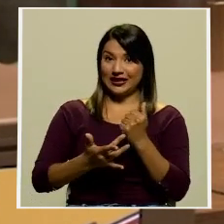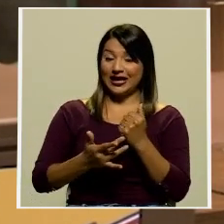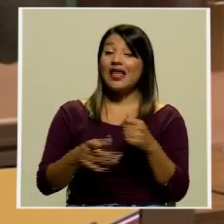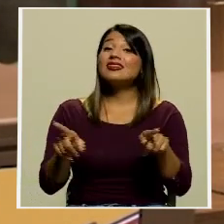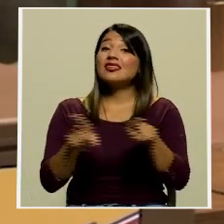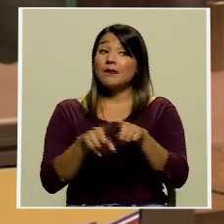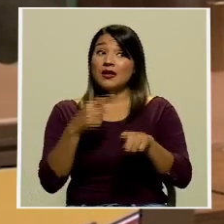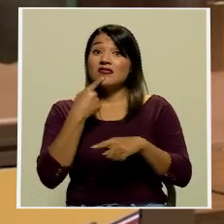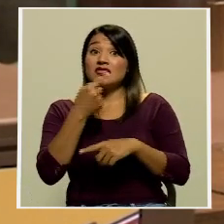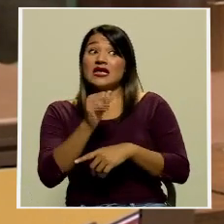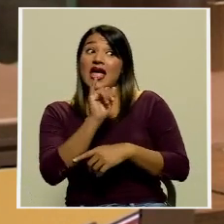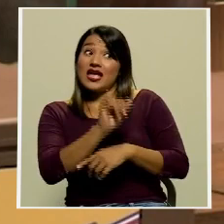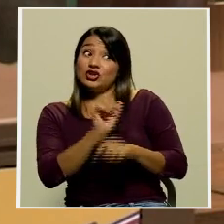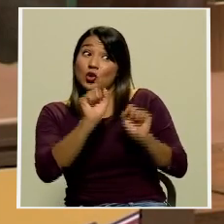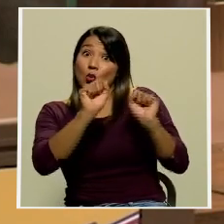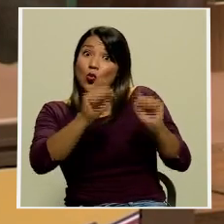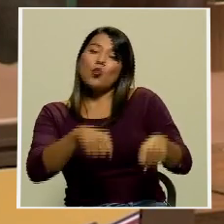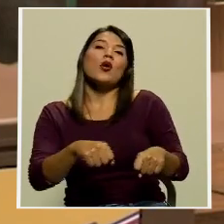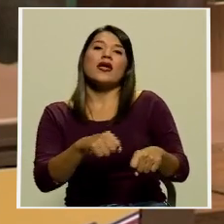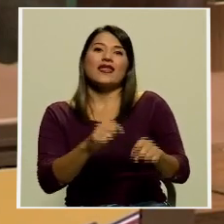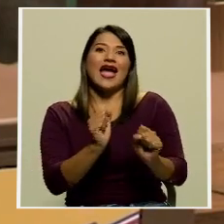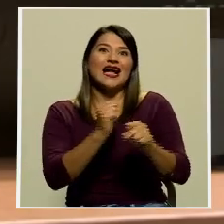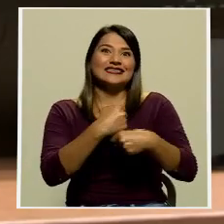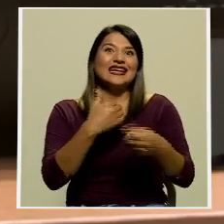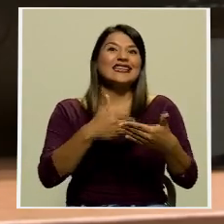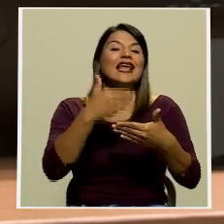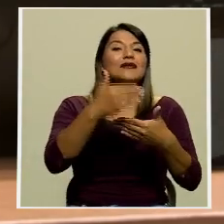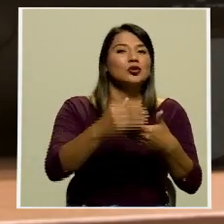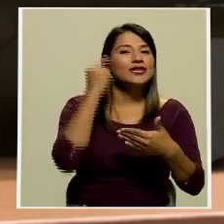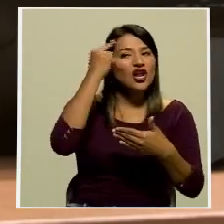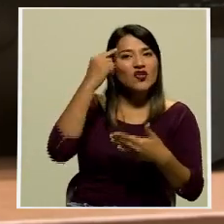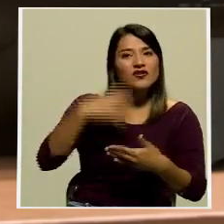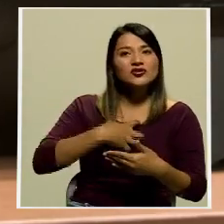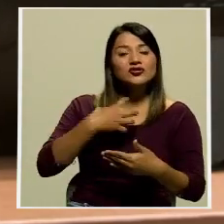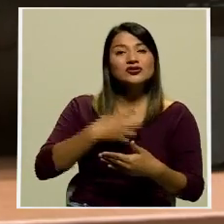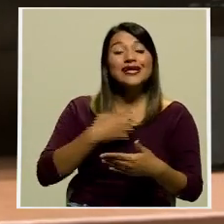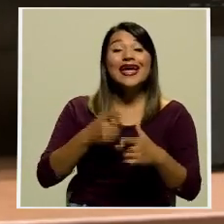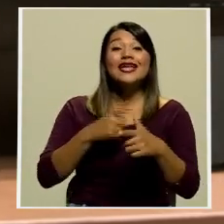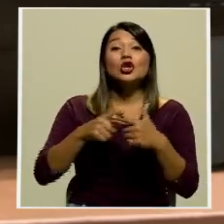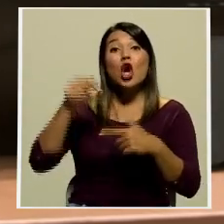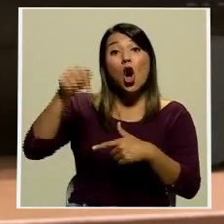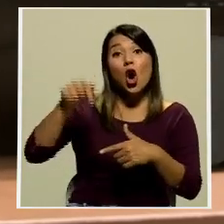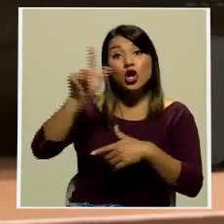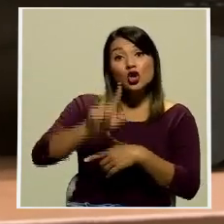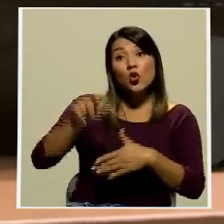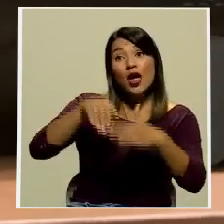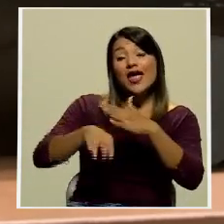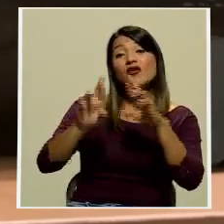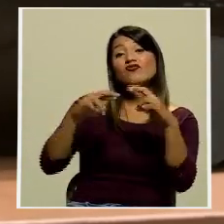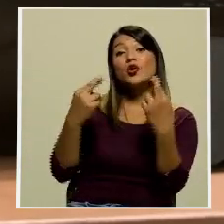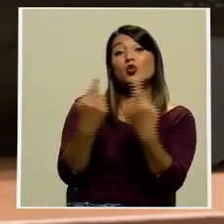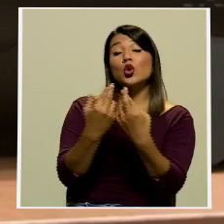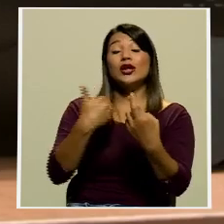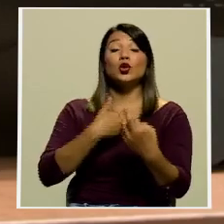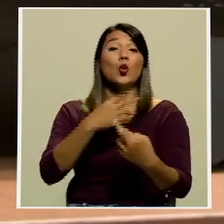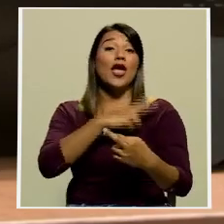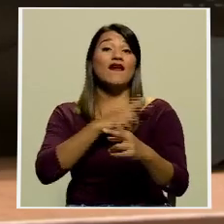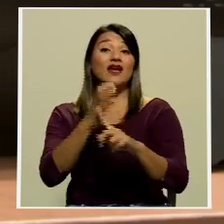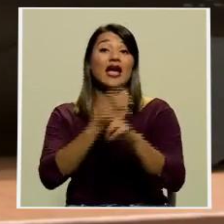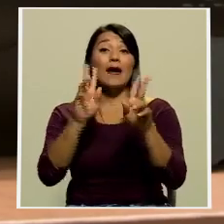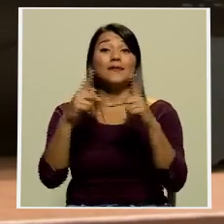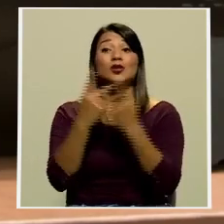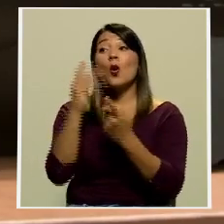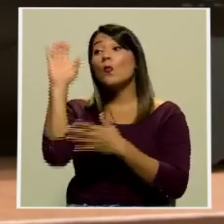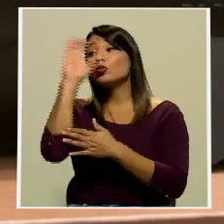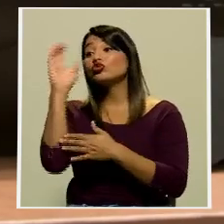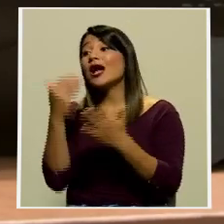puede convertirse en una interpelación velada esta situación, se discutió este lunes en la reunión de jefes y jefas de fracción buscar un nuevo